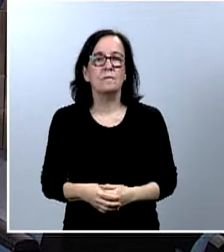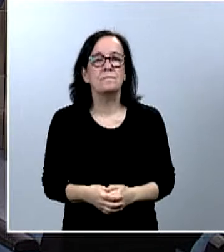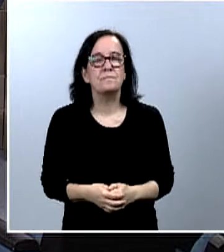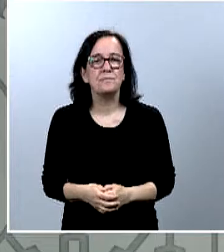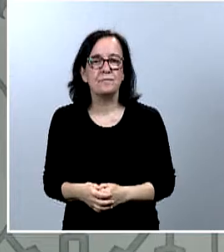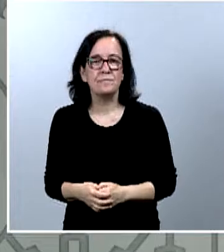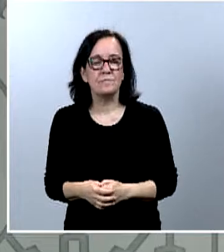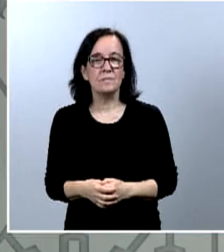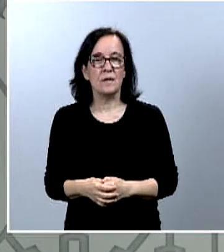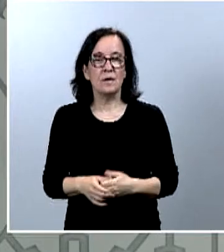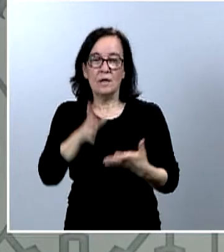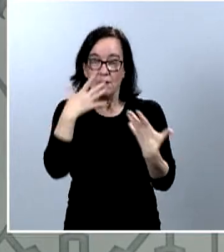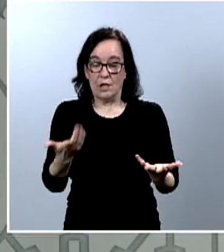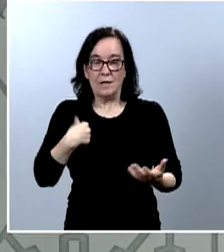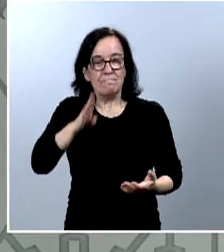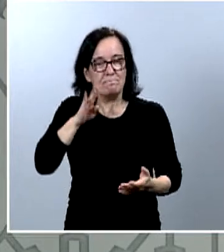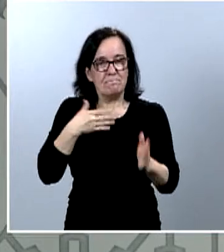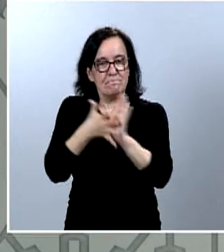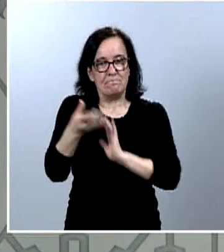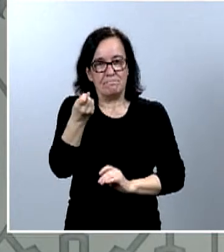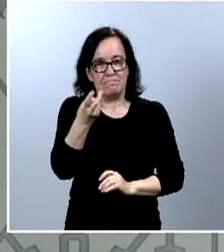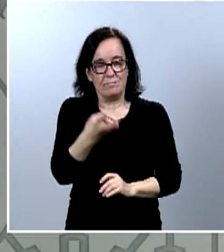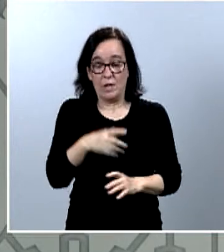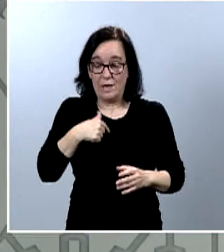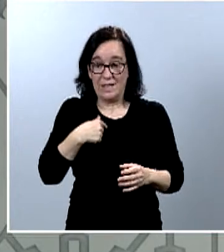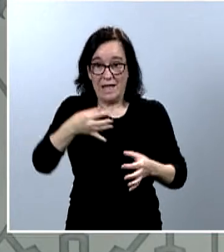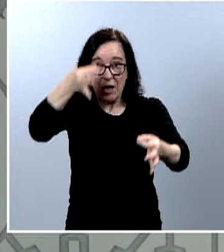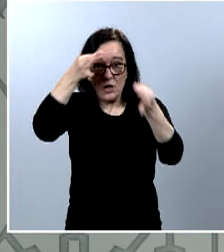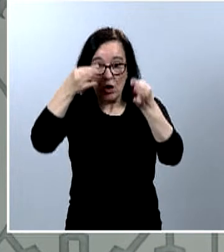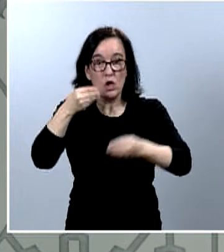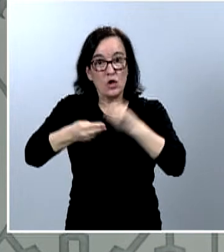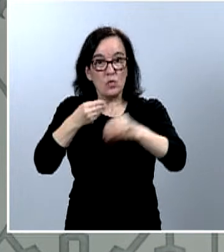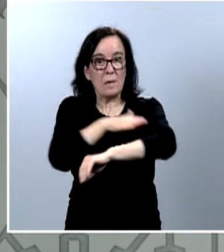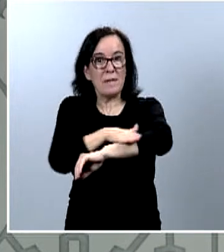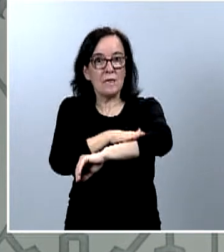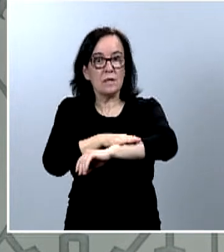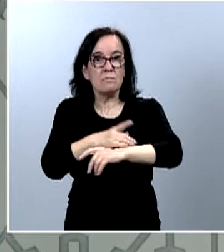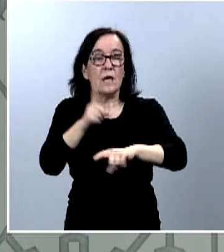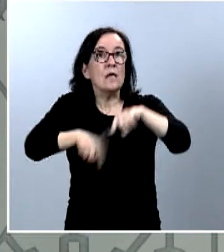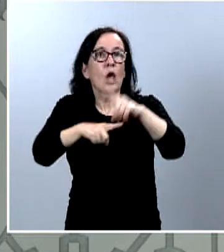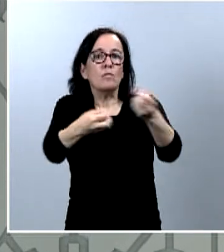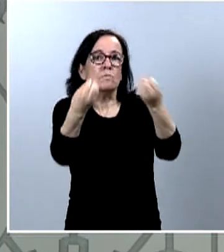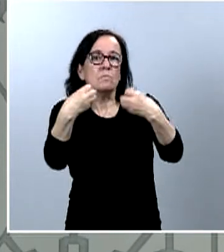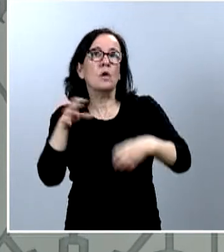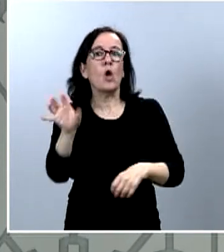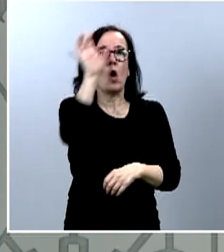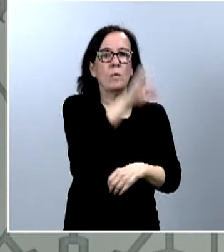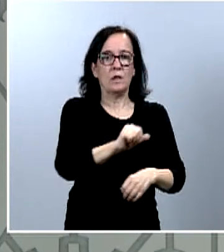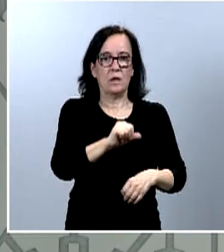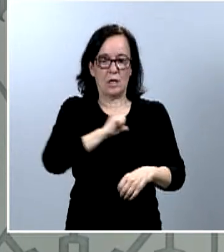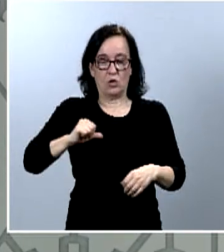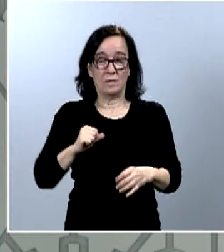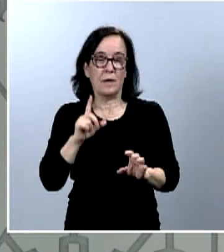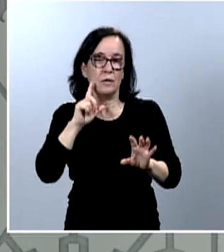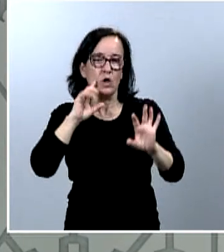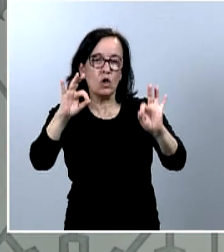yo creo que se ha dicho ya en innumerables ocasiones, los datos que utiliza el Ministerio son los que comunican las comunidades autónomas. Obviamente,